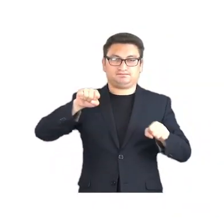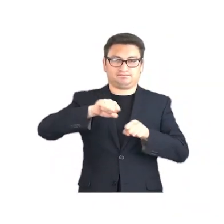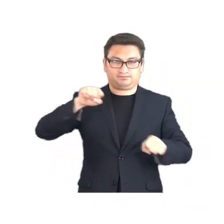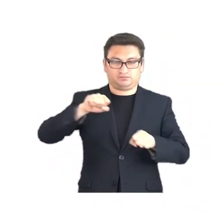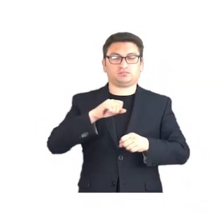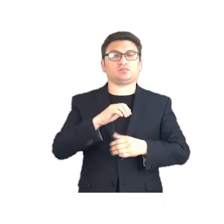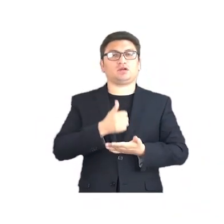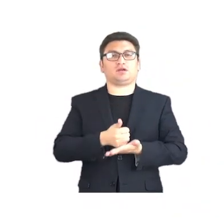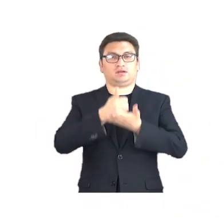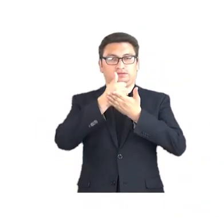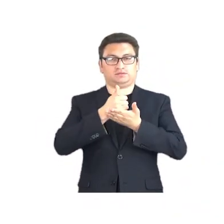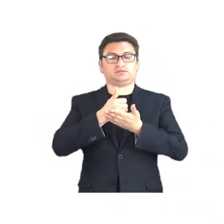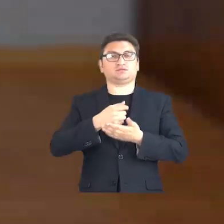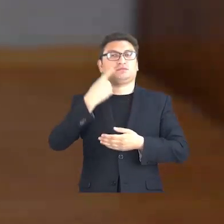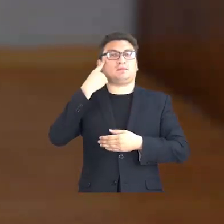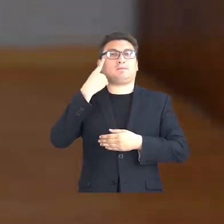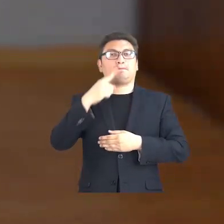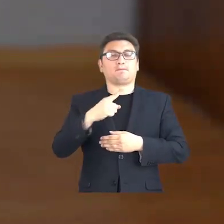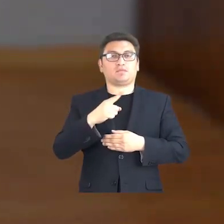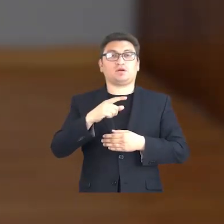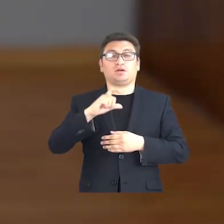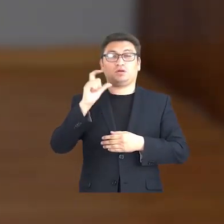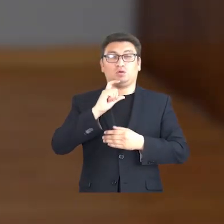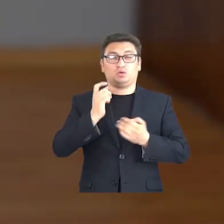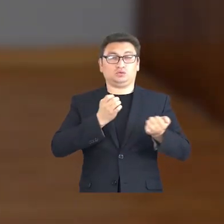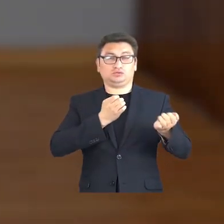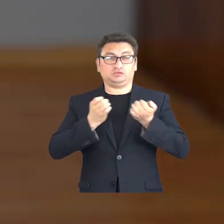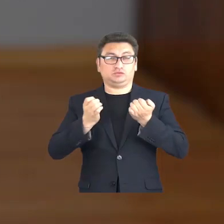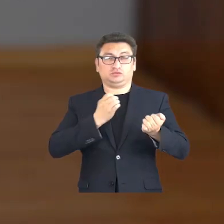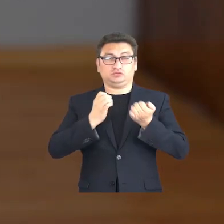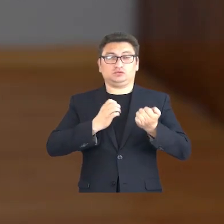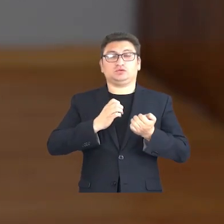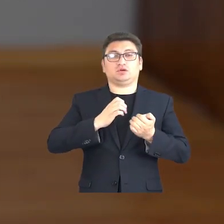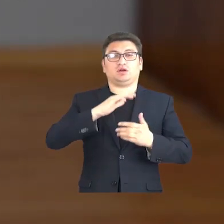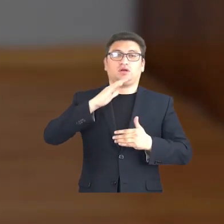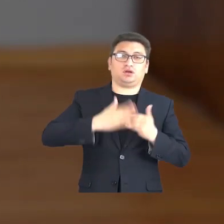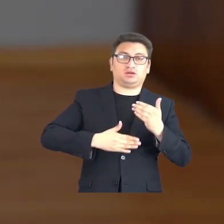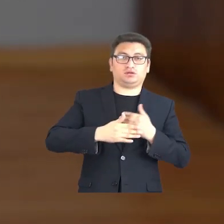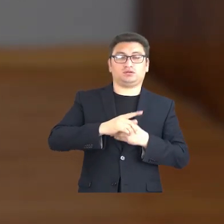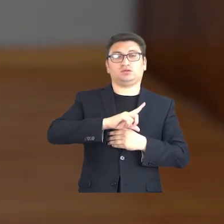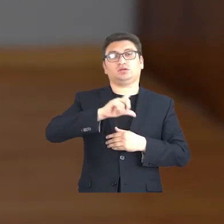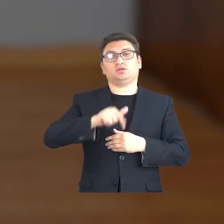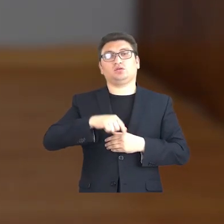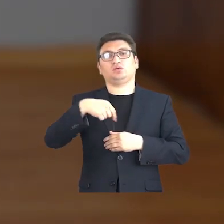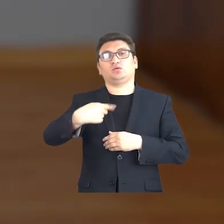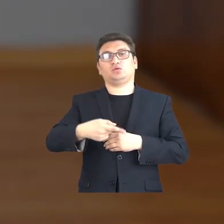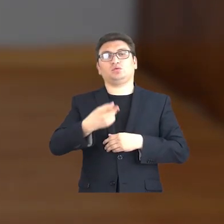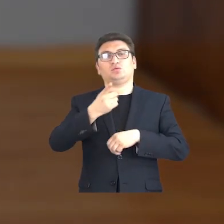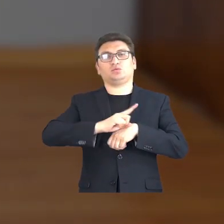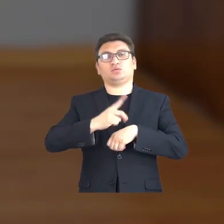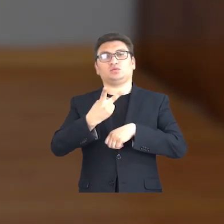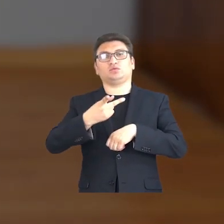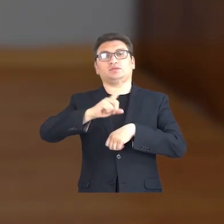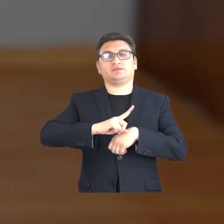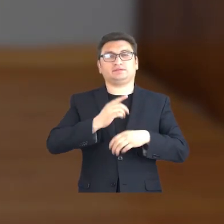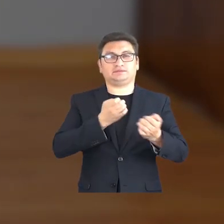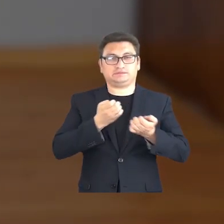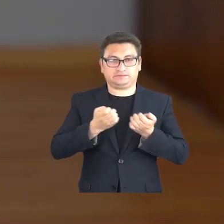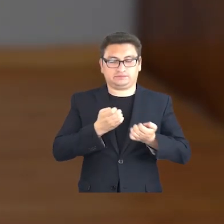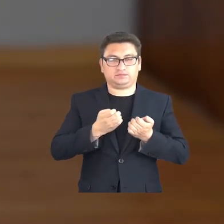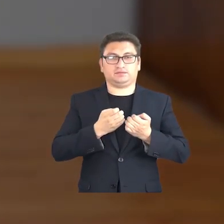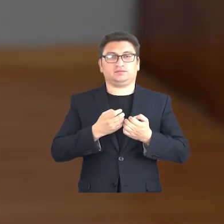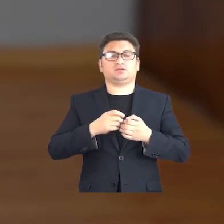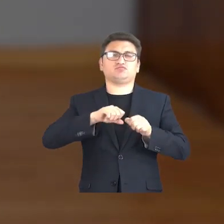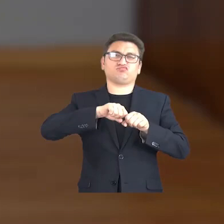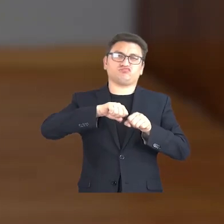Estiramientos musculares. Estirar los músculos ayudará a reducir el dolor que pudieras sentir durante 1 o 2 días después